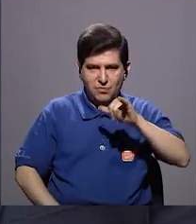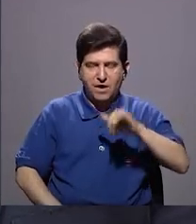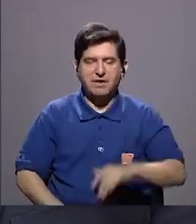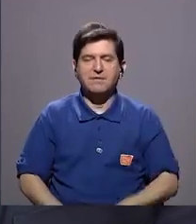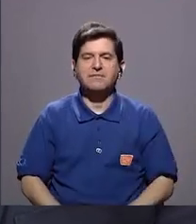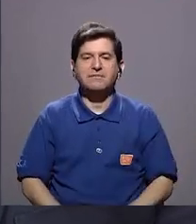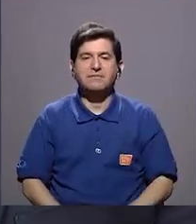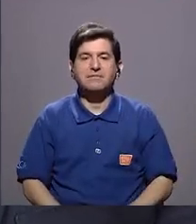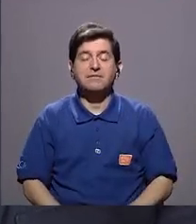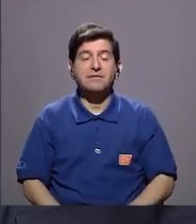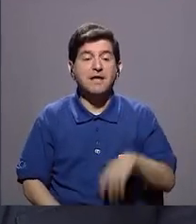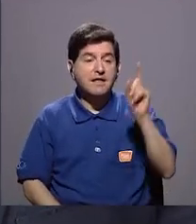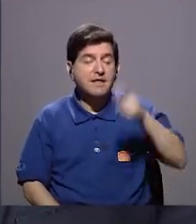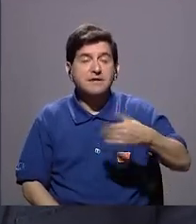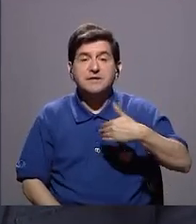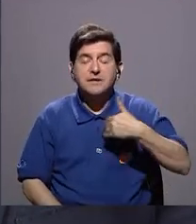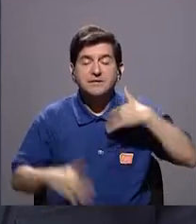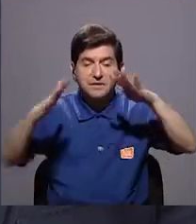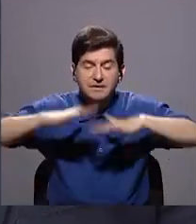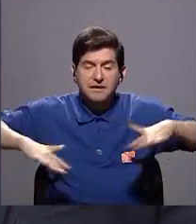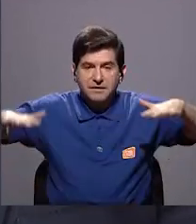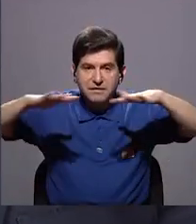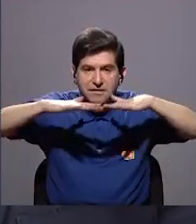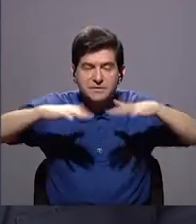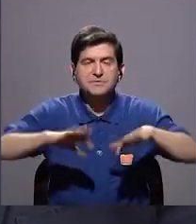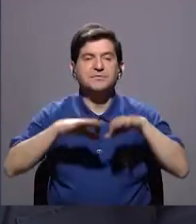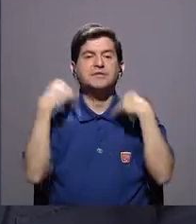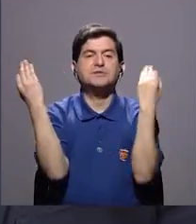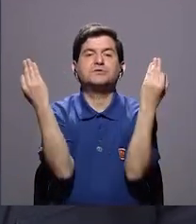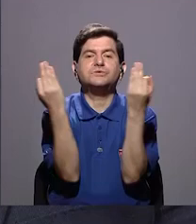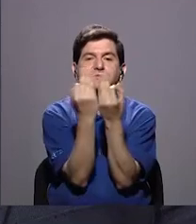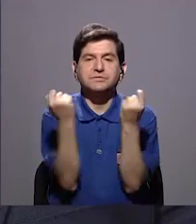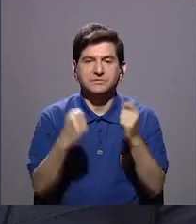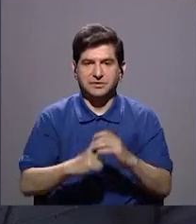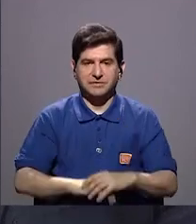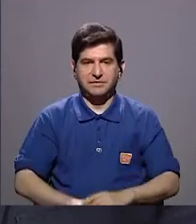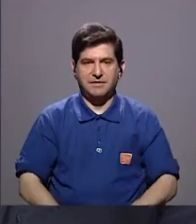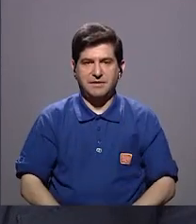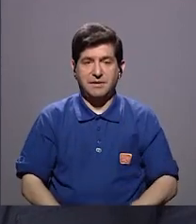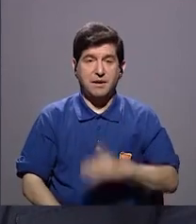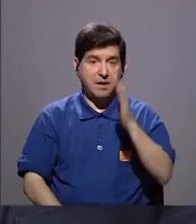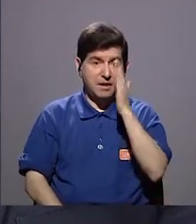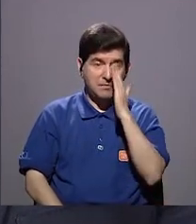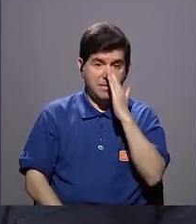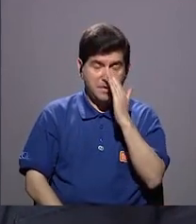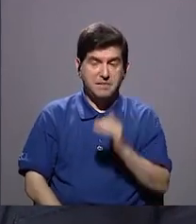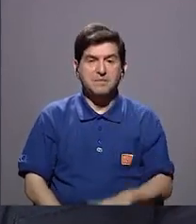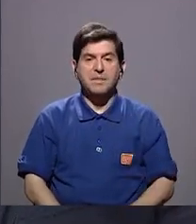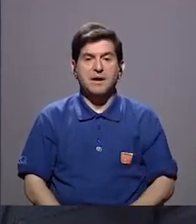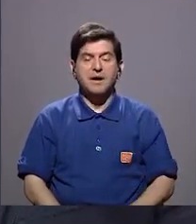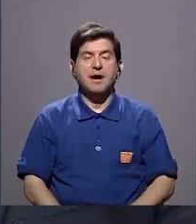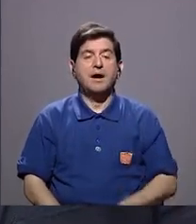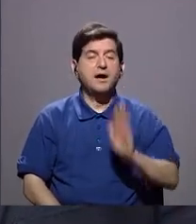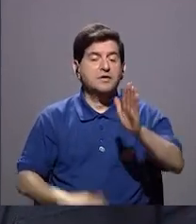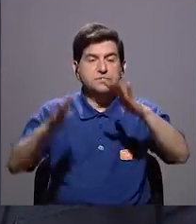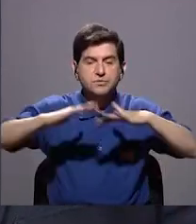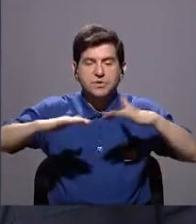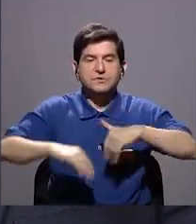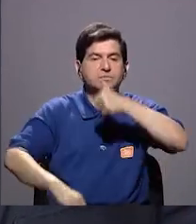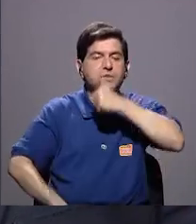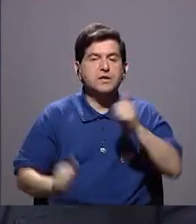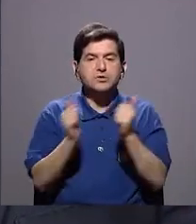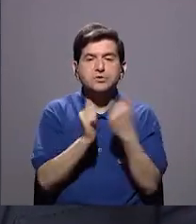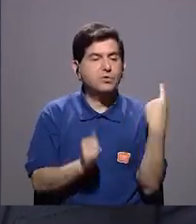privados. También tenemos que tener los espacios como familia. Mamá tiene que tener el espacio privado con